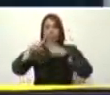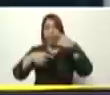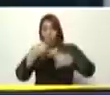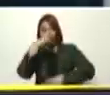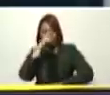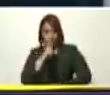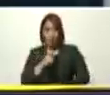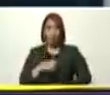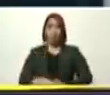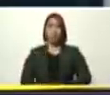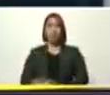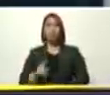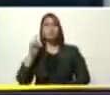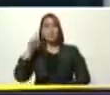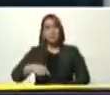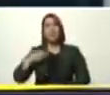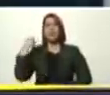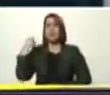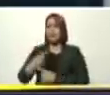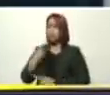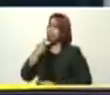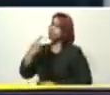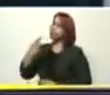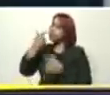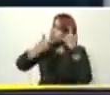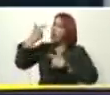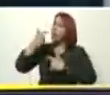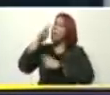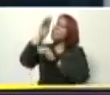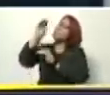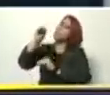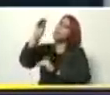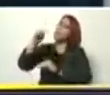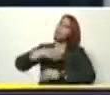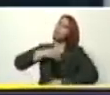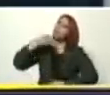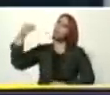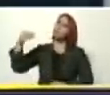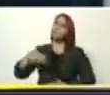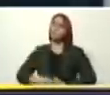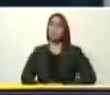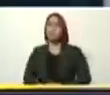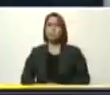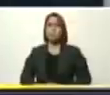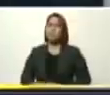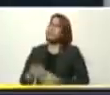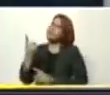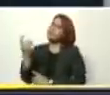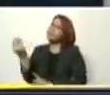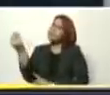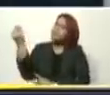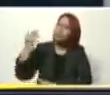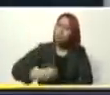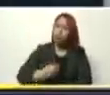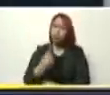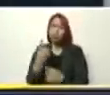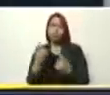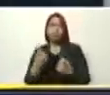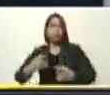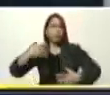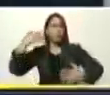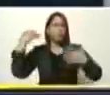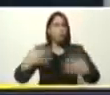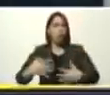le tenemos que decir a nuestro amado comandante Hugo Chávez, a su espíritu inmortal, falta mucho por